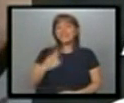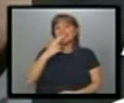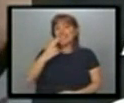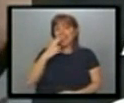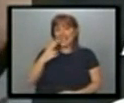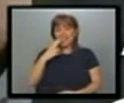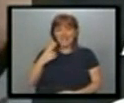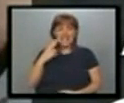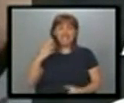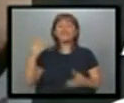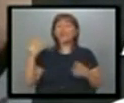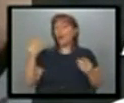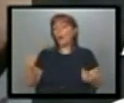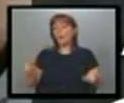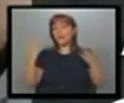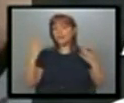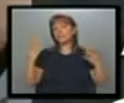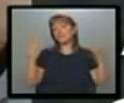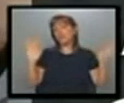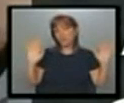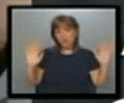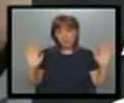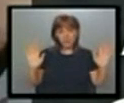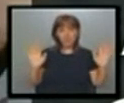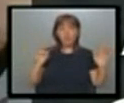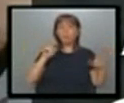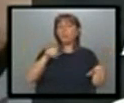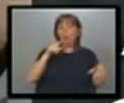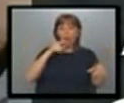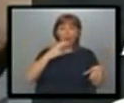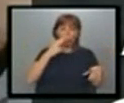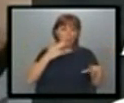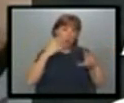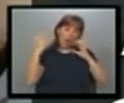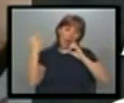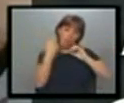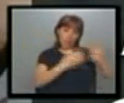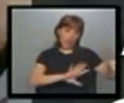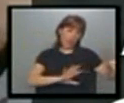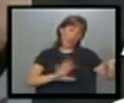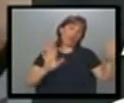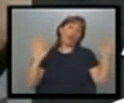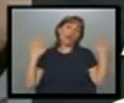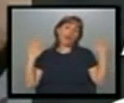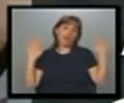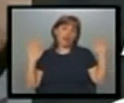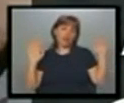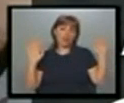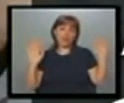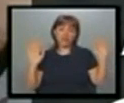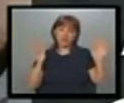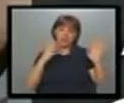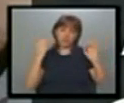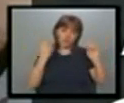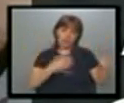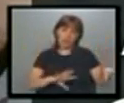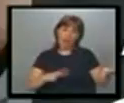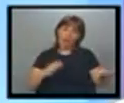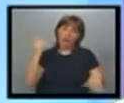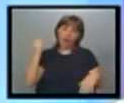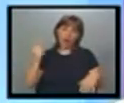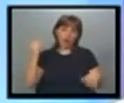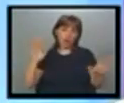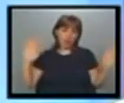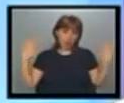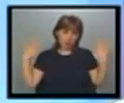es algo que te impacte tanto. Es más, digo, si vos dejás de fumar, vos estás fumando un atado por día y dejás de fumar, en 10 años